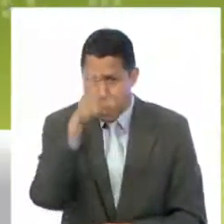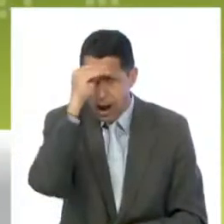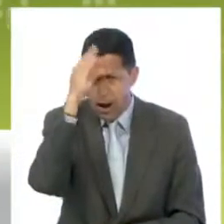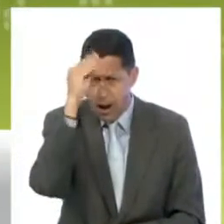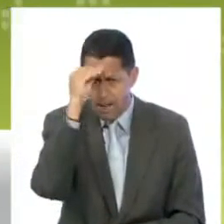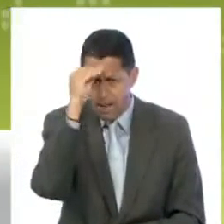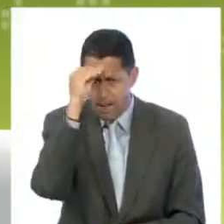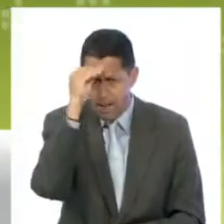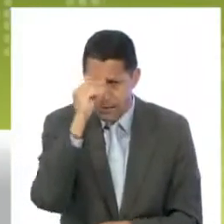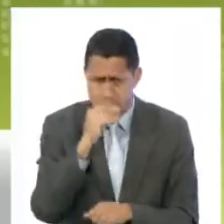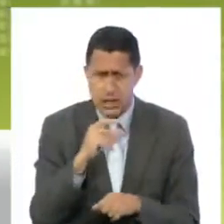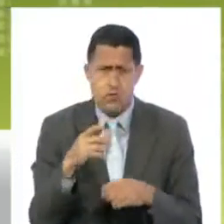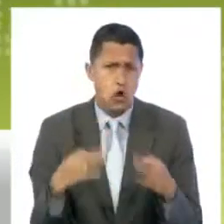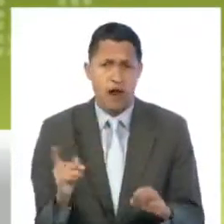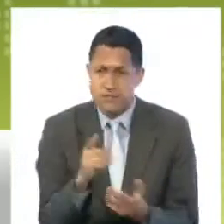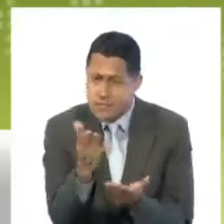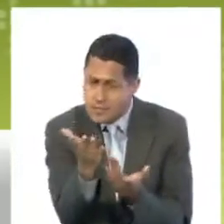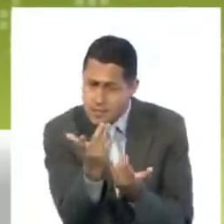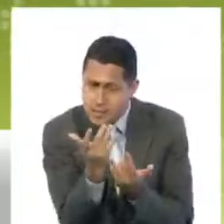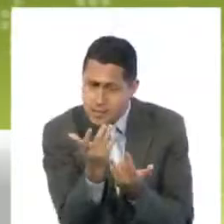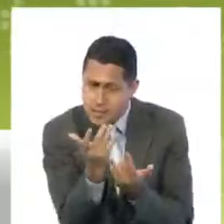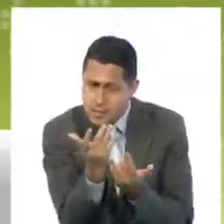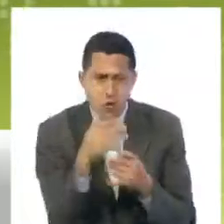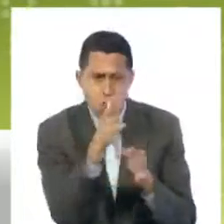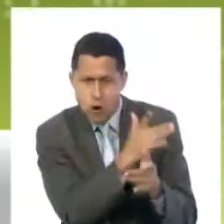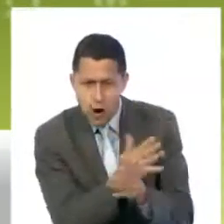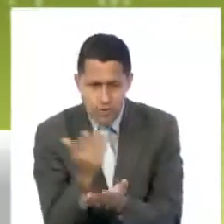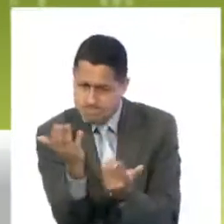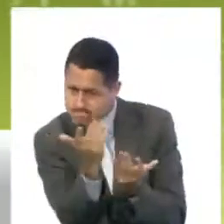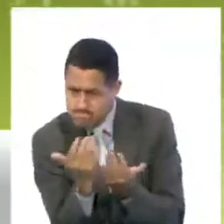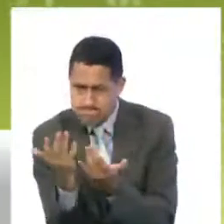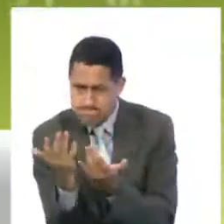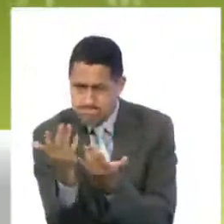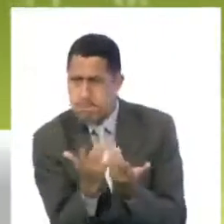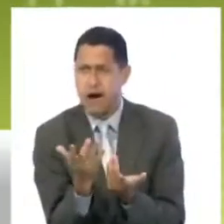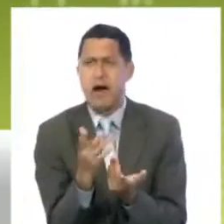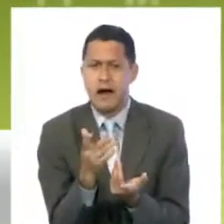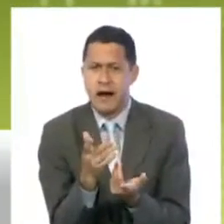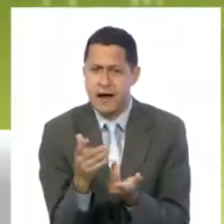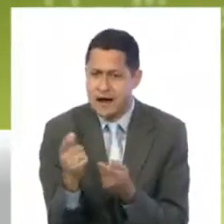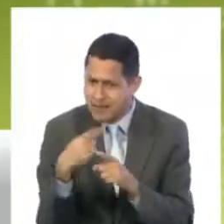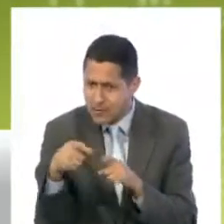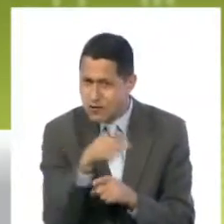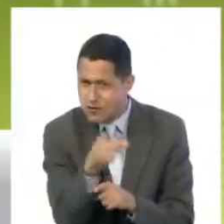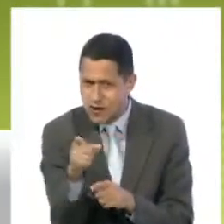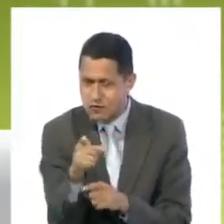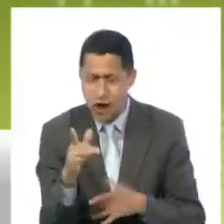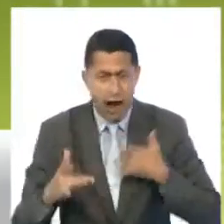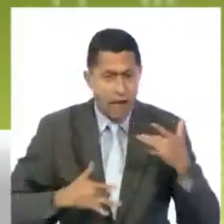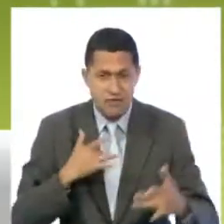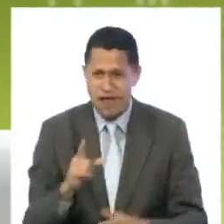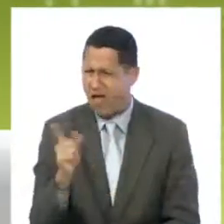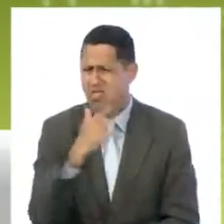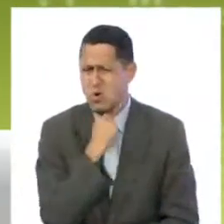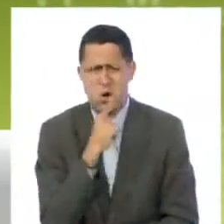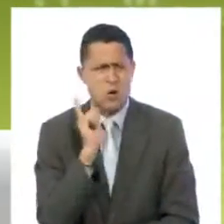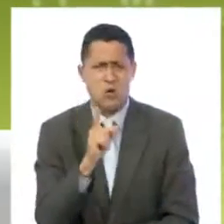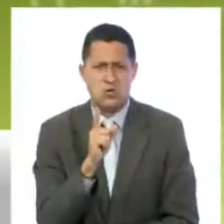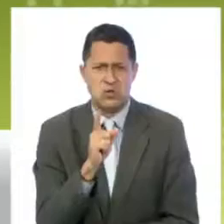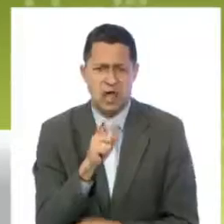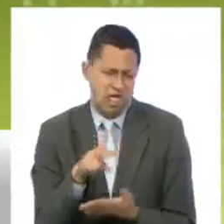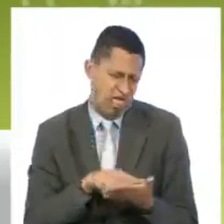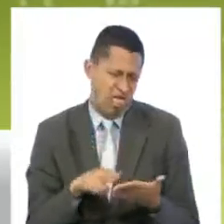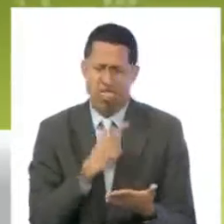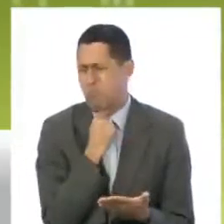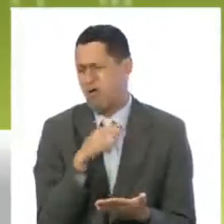hiperactivo, porque las mismas actividades no te sirven para el mismo TDAH, ¿ok? Entonces, actividades hay muchos.